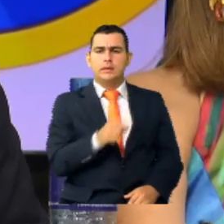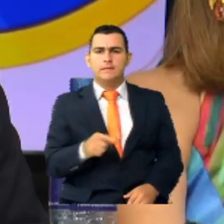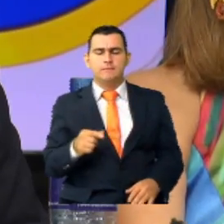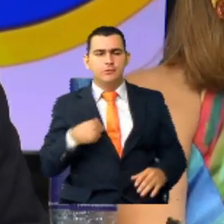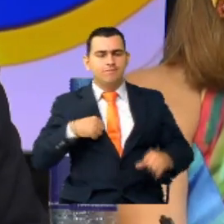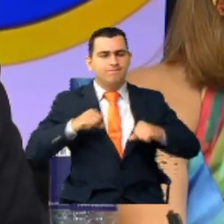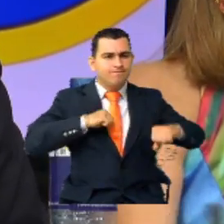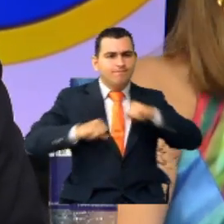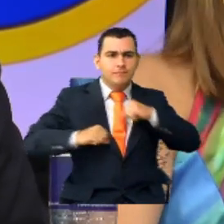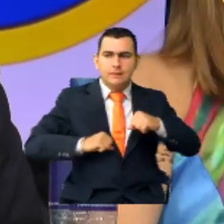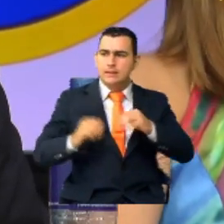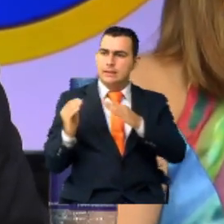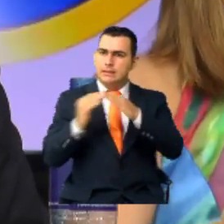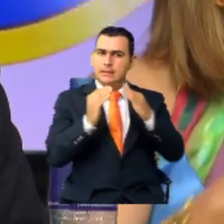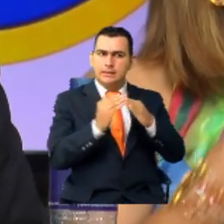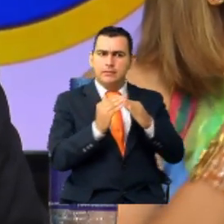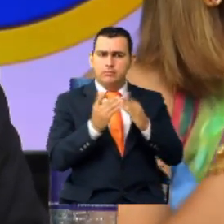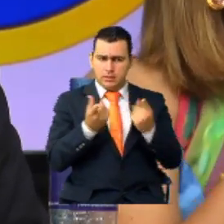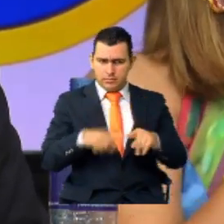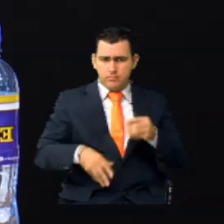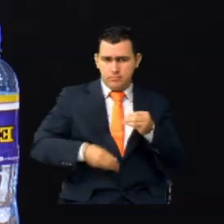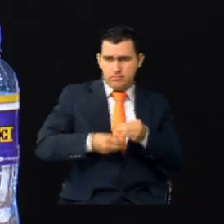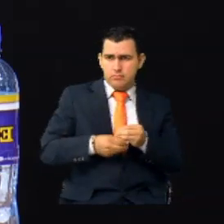propuesta de vivienda para Barranca Bermeja?